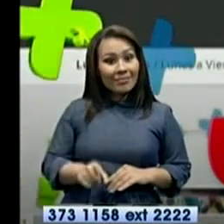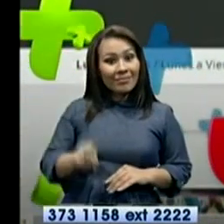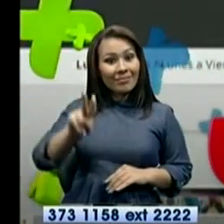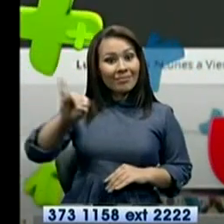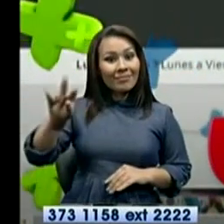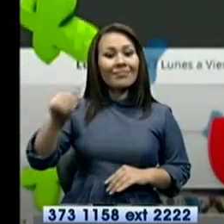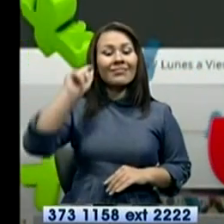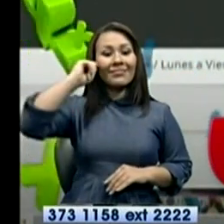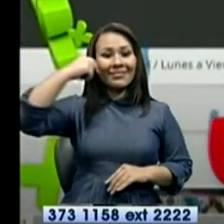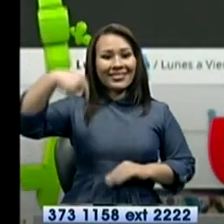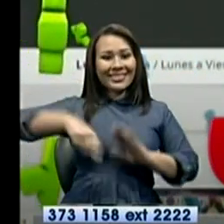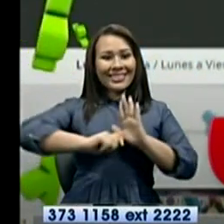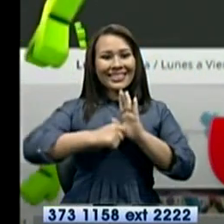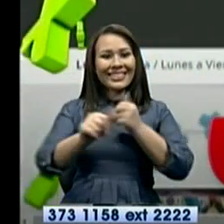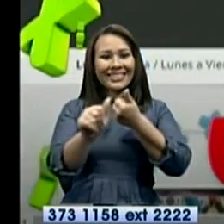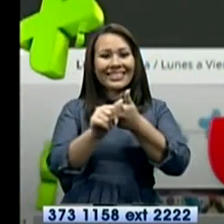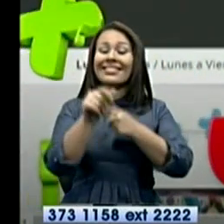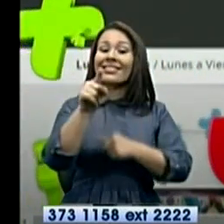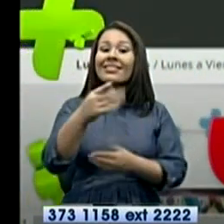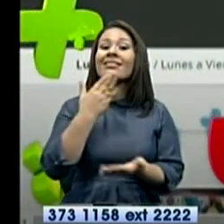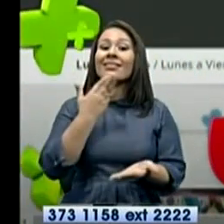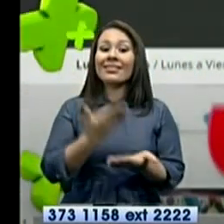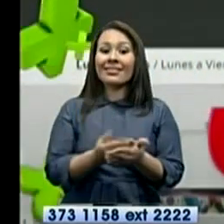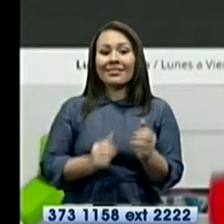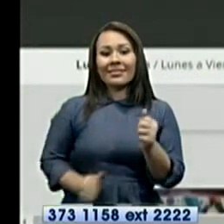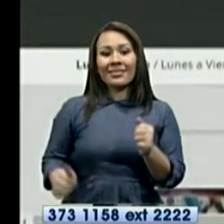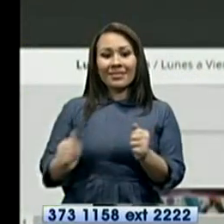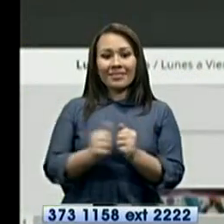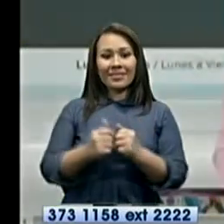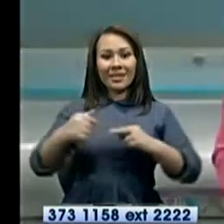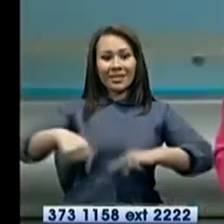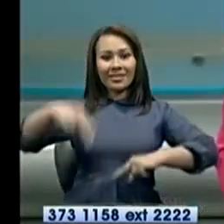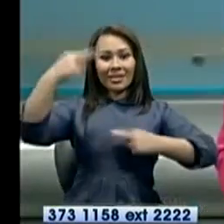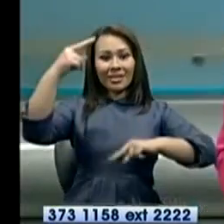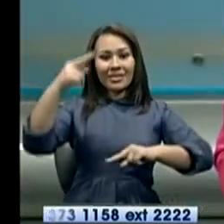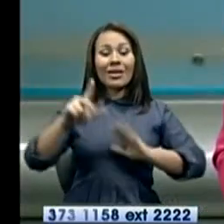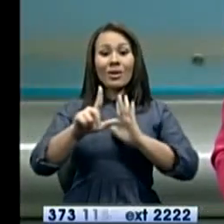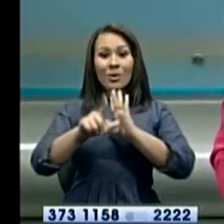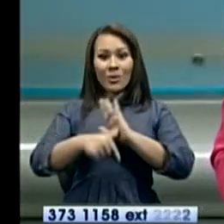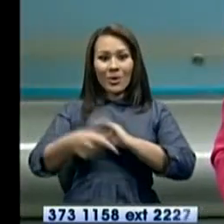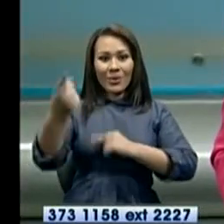www.rts.com.es/envivo. RTS está más cerca de ti. Gracias por acompañarnos en esta emisión informativa. Lo